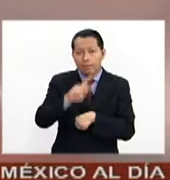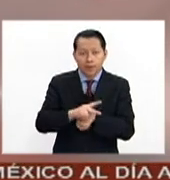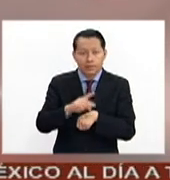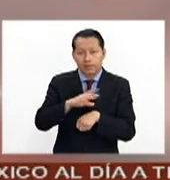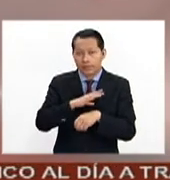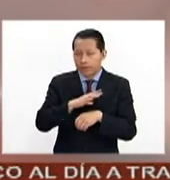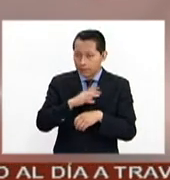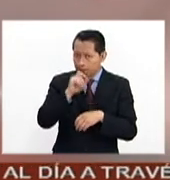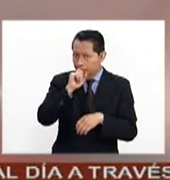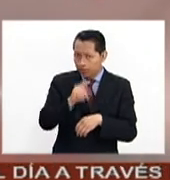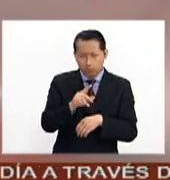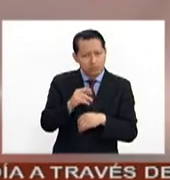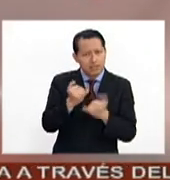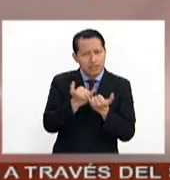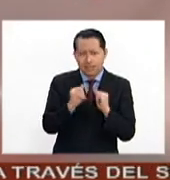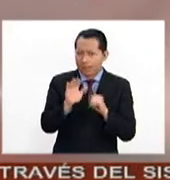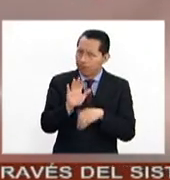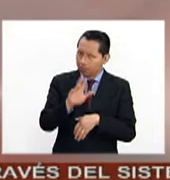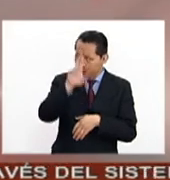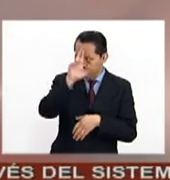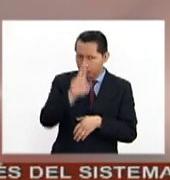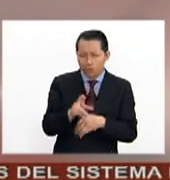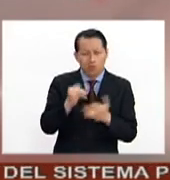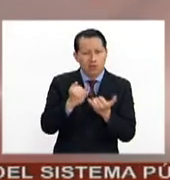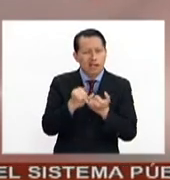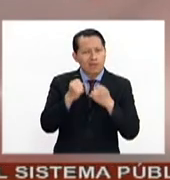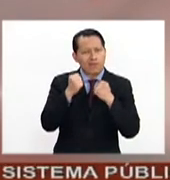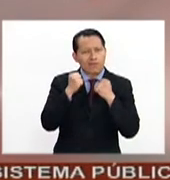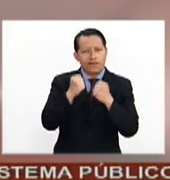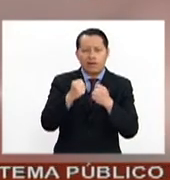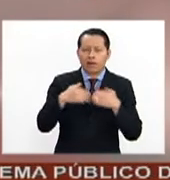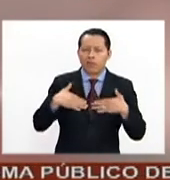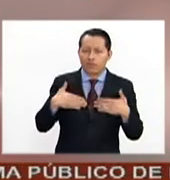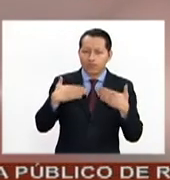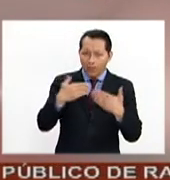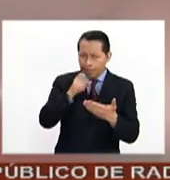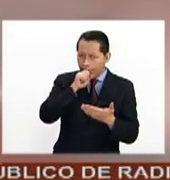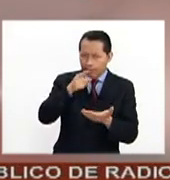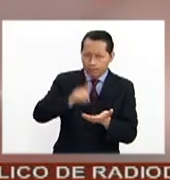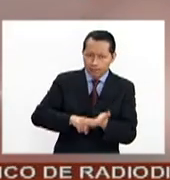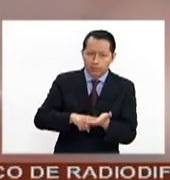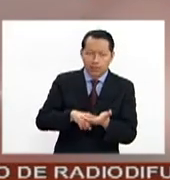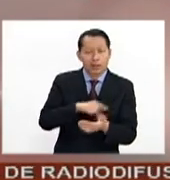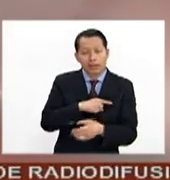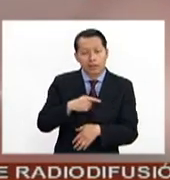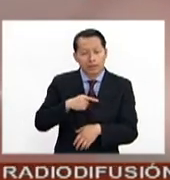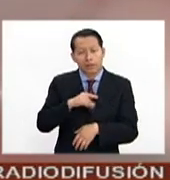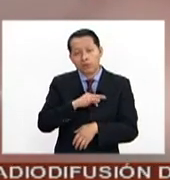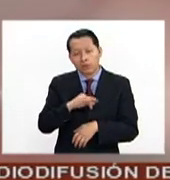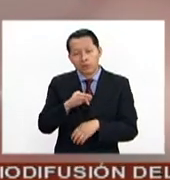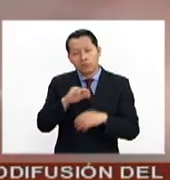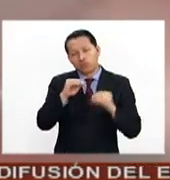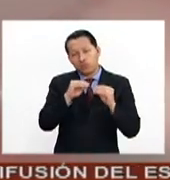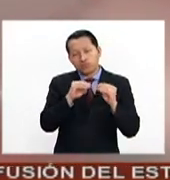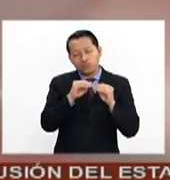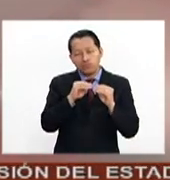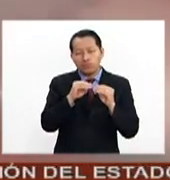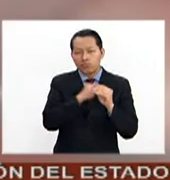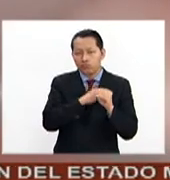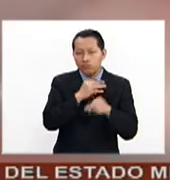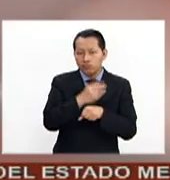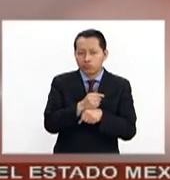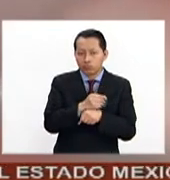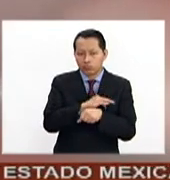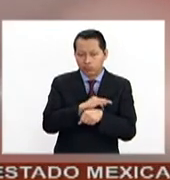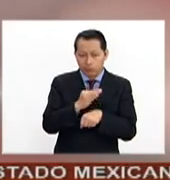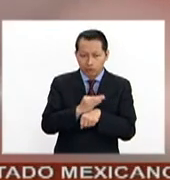plenamente soberana, como una nación fuerte, como una nación con confianza en sí misma, habrá de resolver las diferencias que hoy